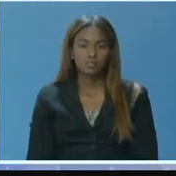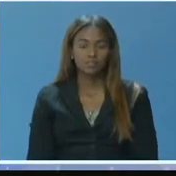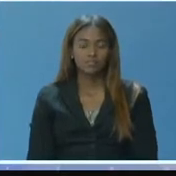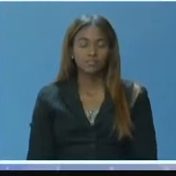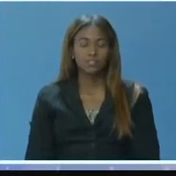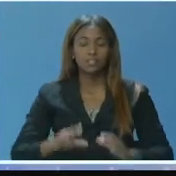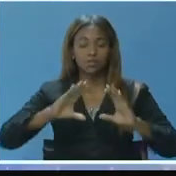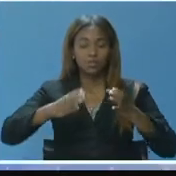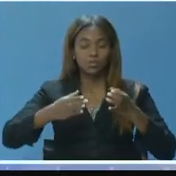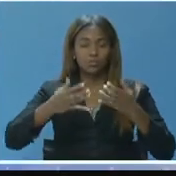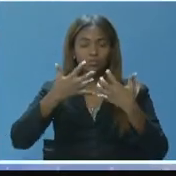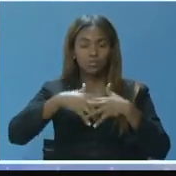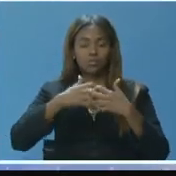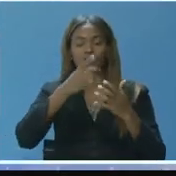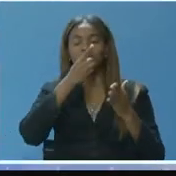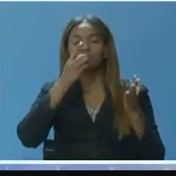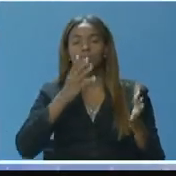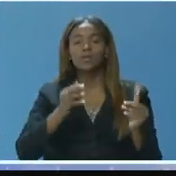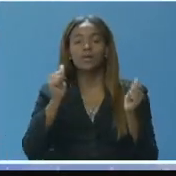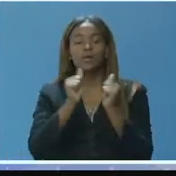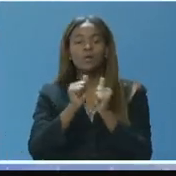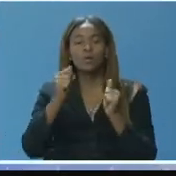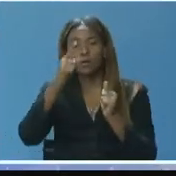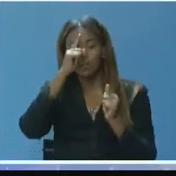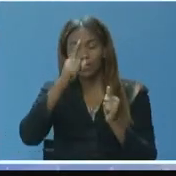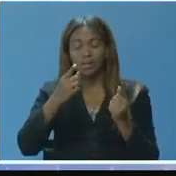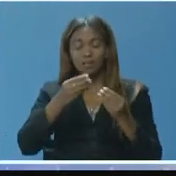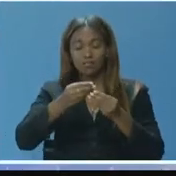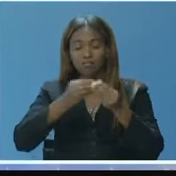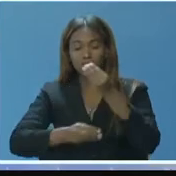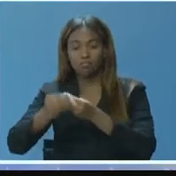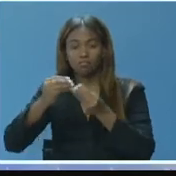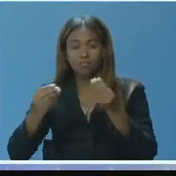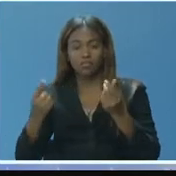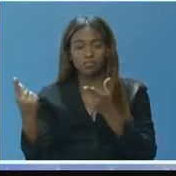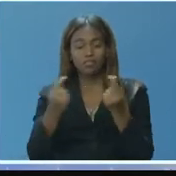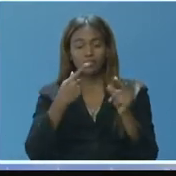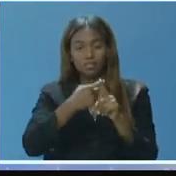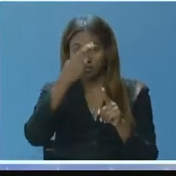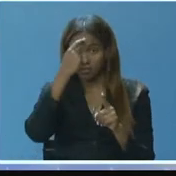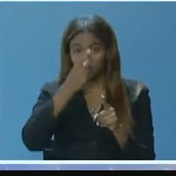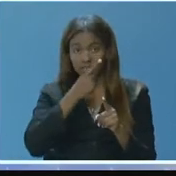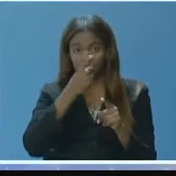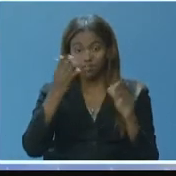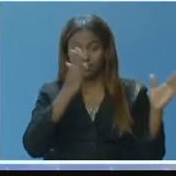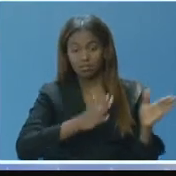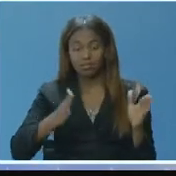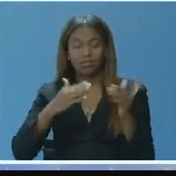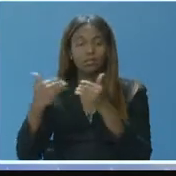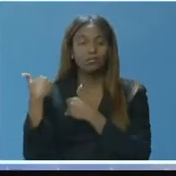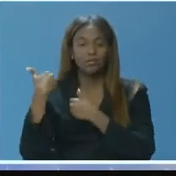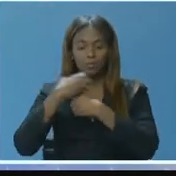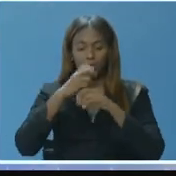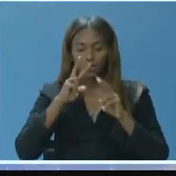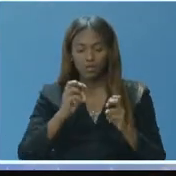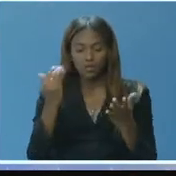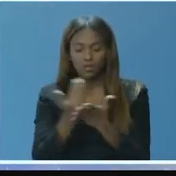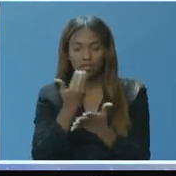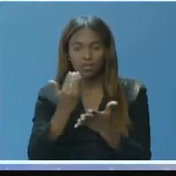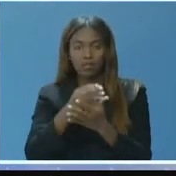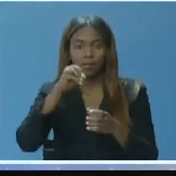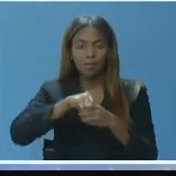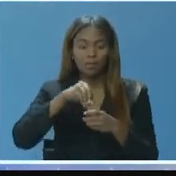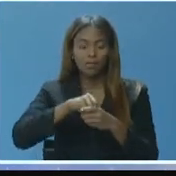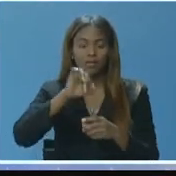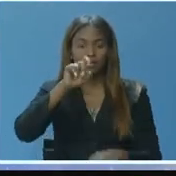Señores, la Junta Agroempresarial Dominicana, a través de la Bolsa Agroempresarial de República Dominicana y en coordinación con el Laboratorio de Innovación del Banco